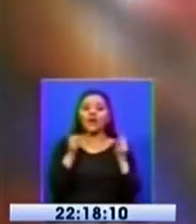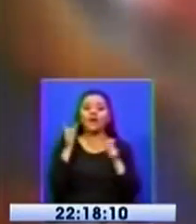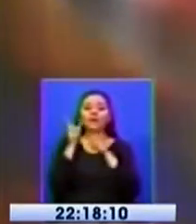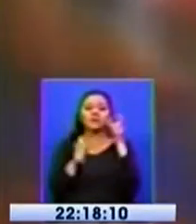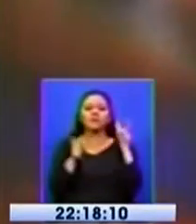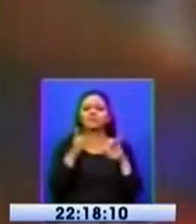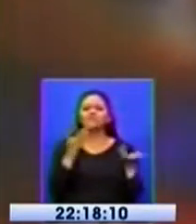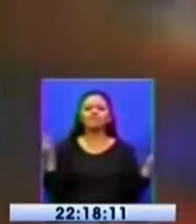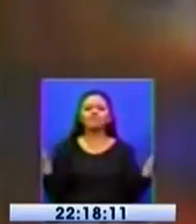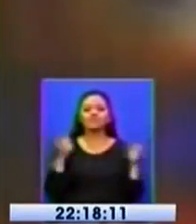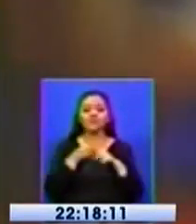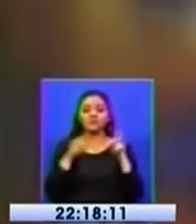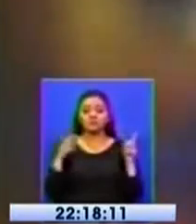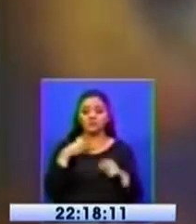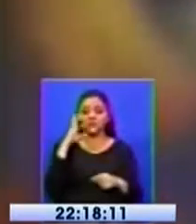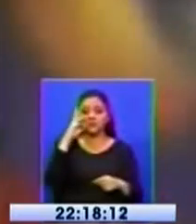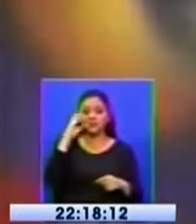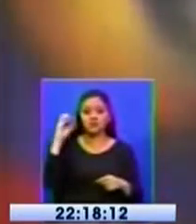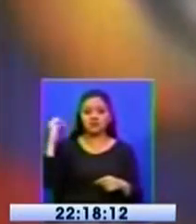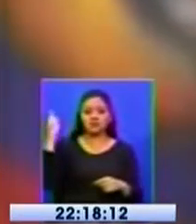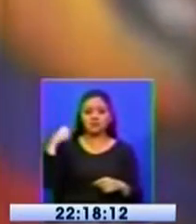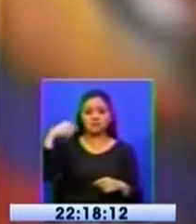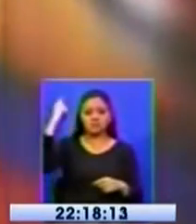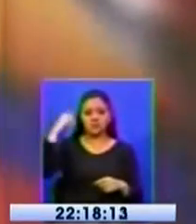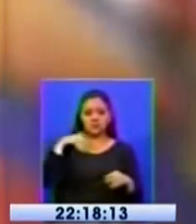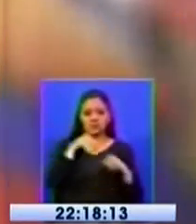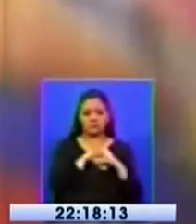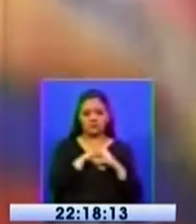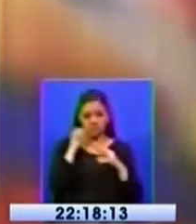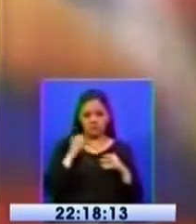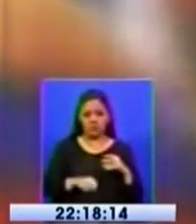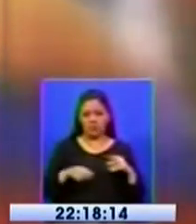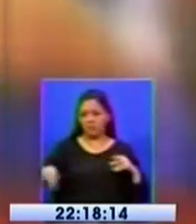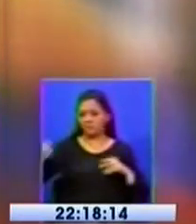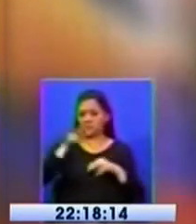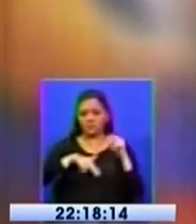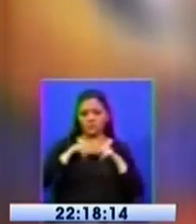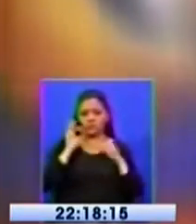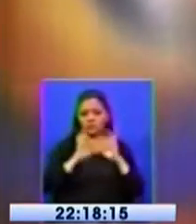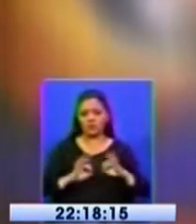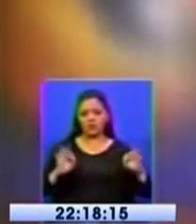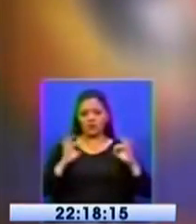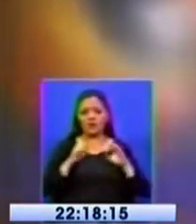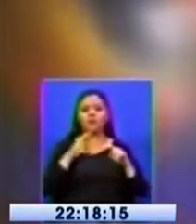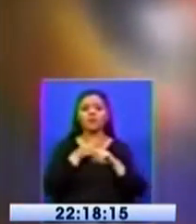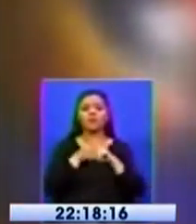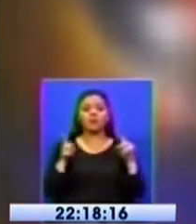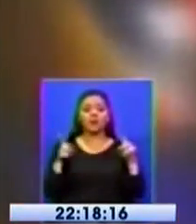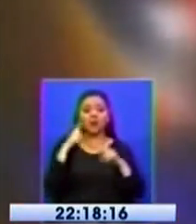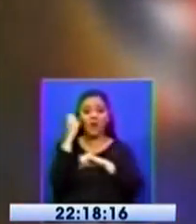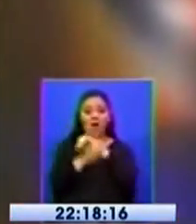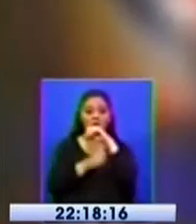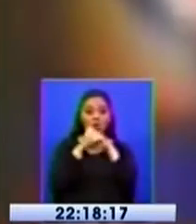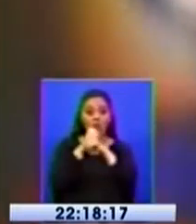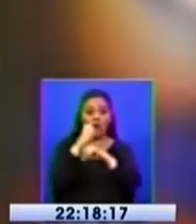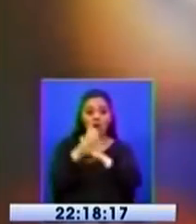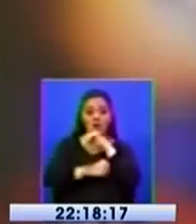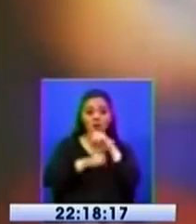esto, tendría 600 millones. ¿Pero qué no tendría el pueblo ecuatoriano? 40 millones anuales